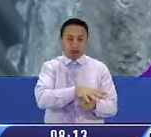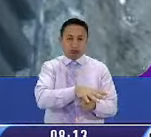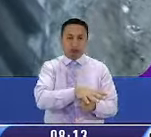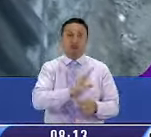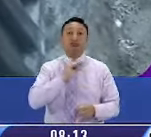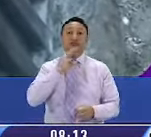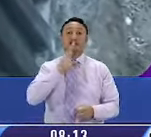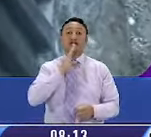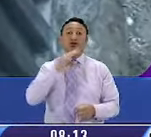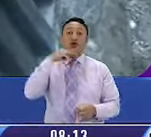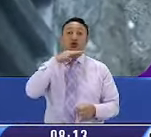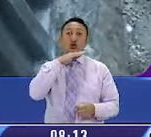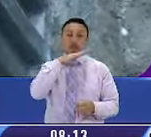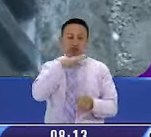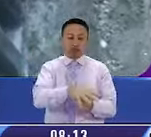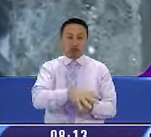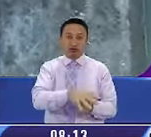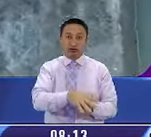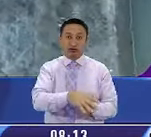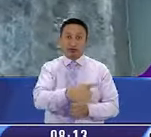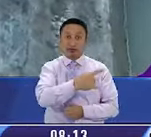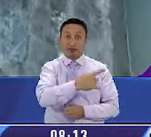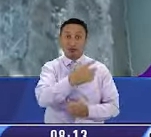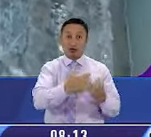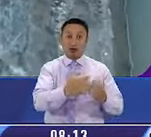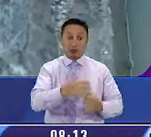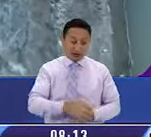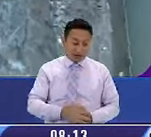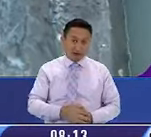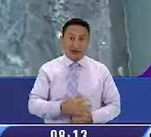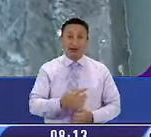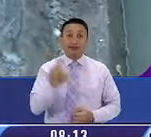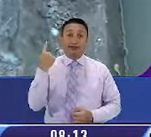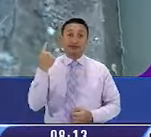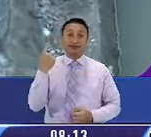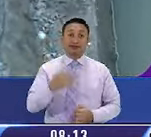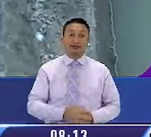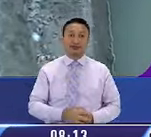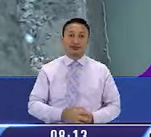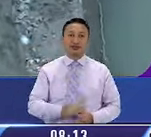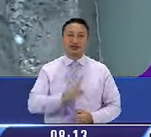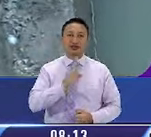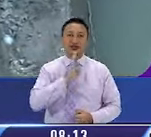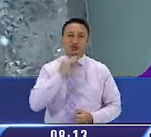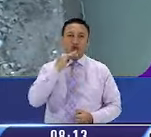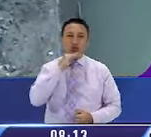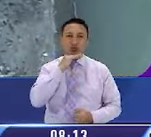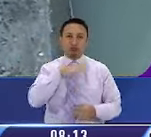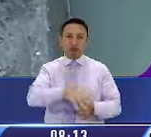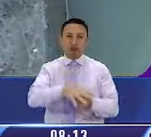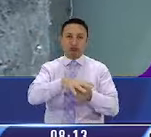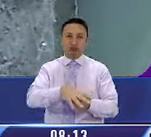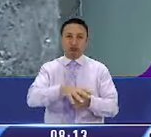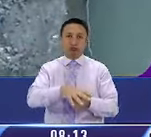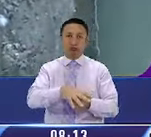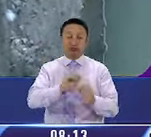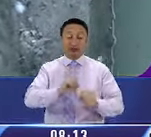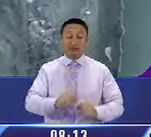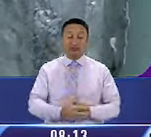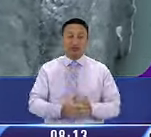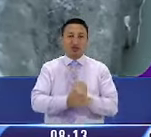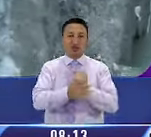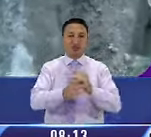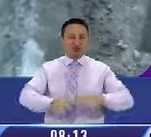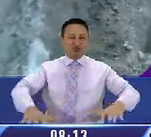Está tapado el sistema de alcantarilla y mire el problema. Ahí está, las aguas hervidas, las aguas de los desechos que en este momento